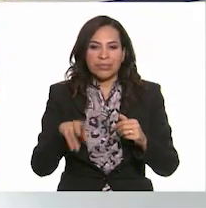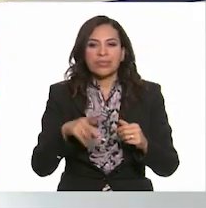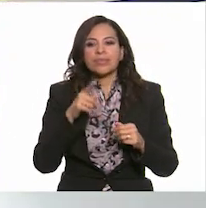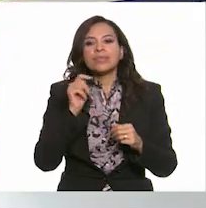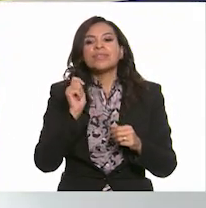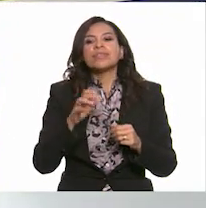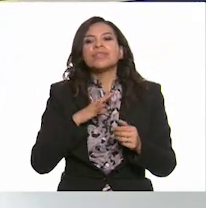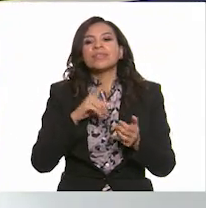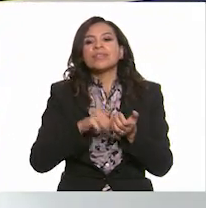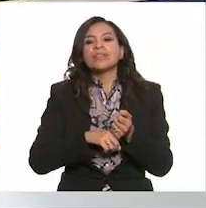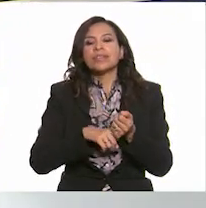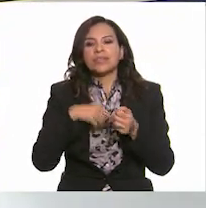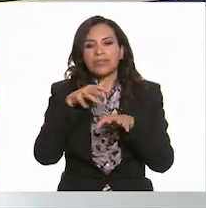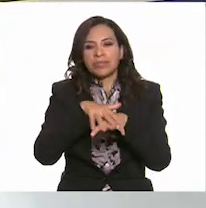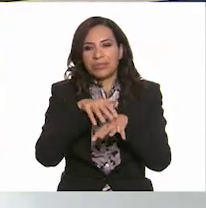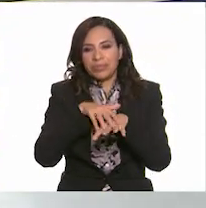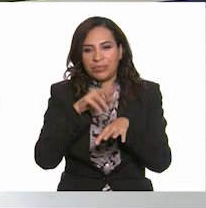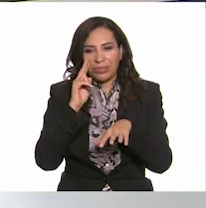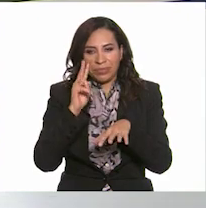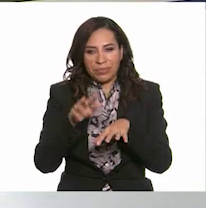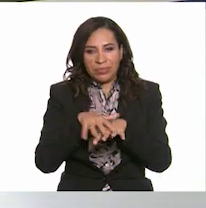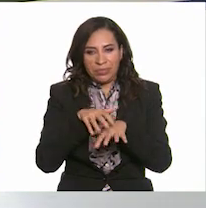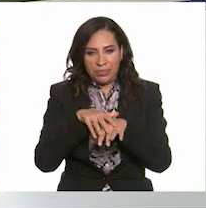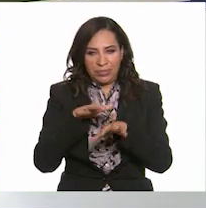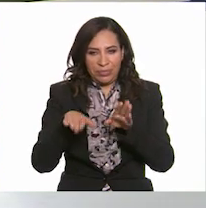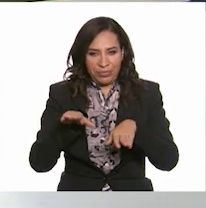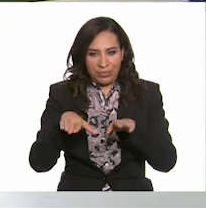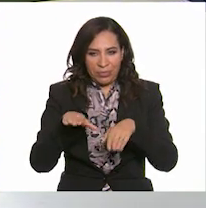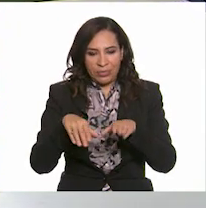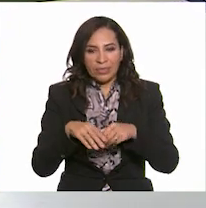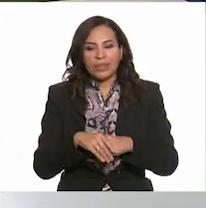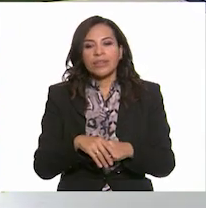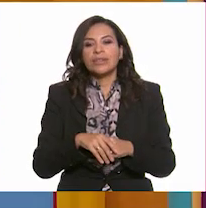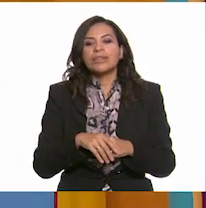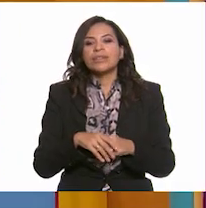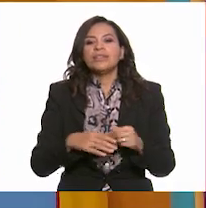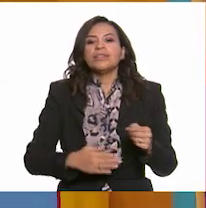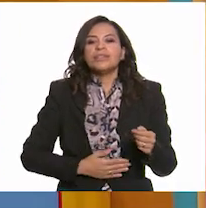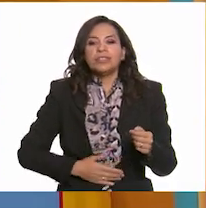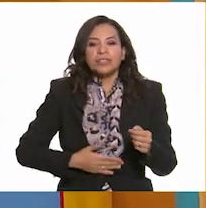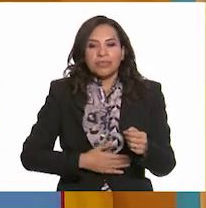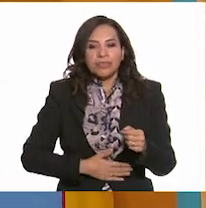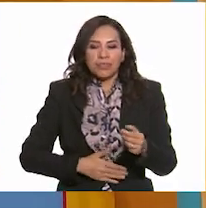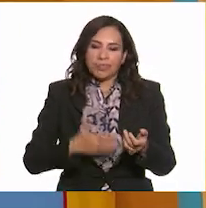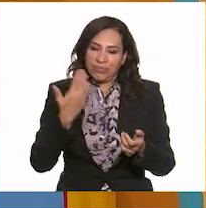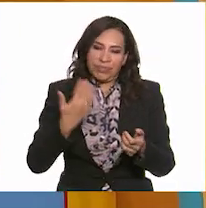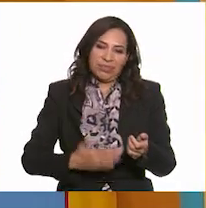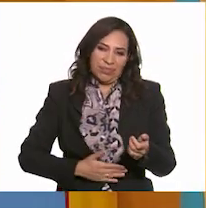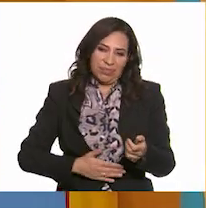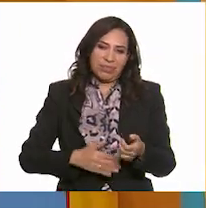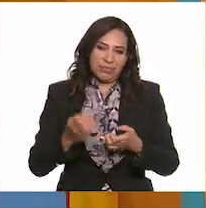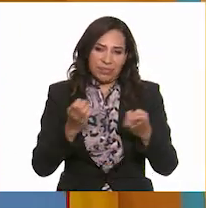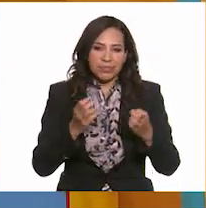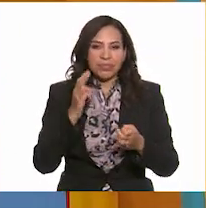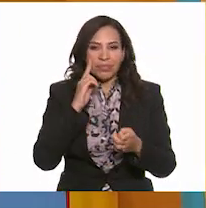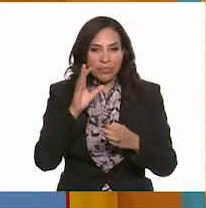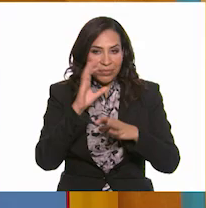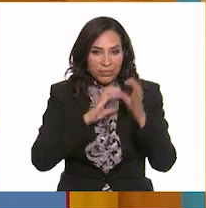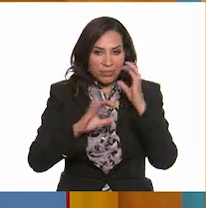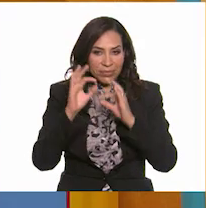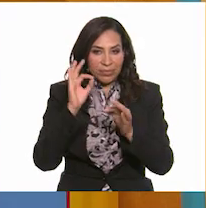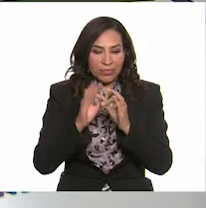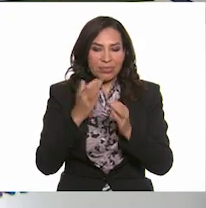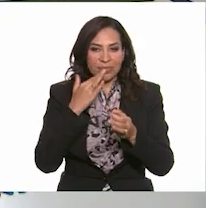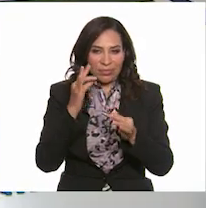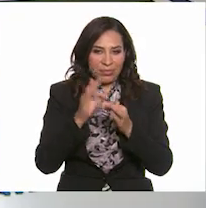decimos patitas, las patitas. Los piececitos. Sí. Si decimos pancita, pues ya sabes. La pancita. Okay. ¿Listos para la canción? Sí.